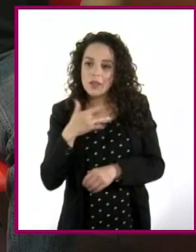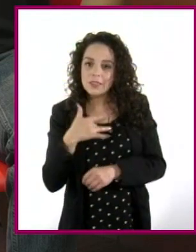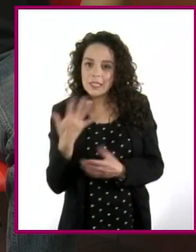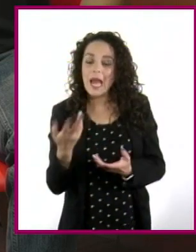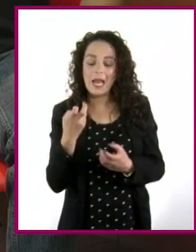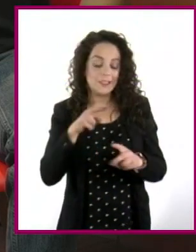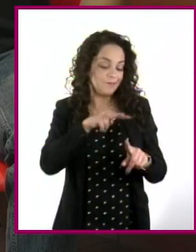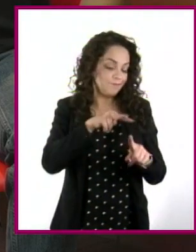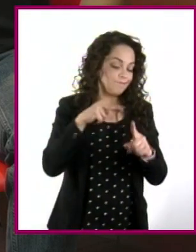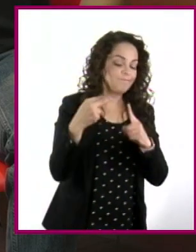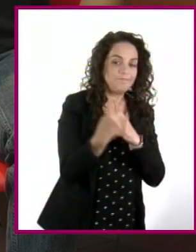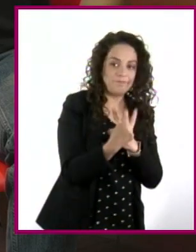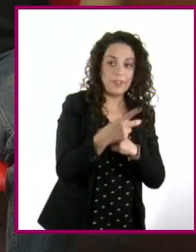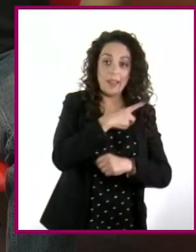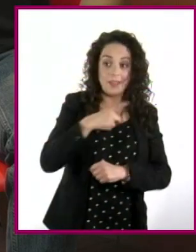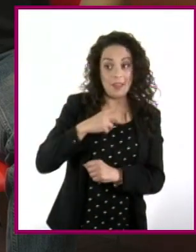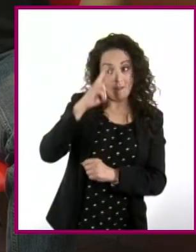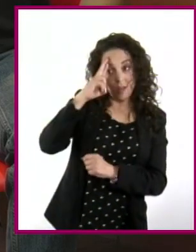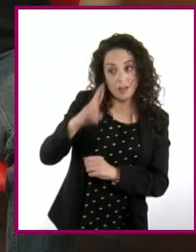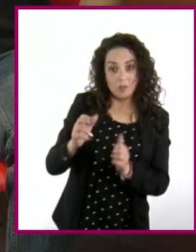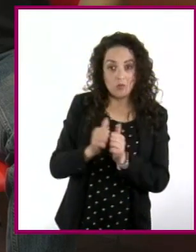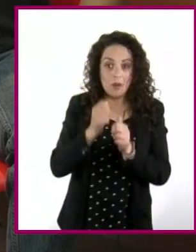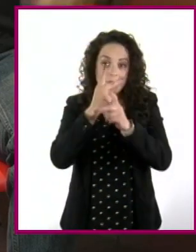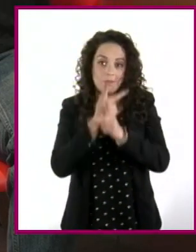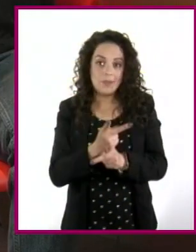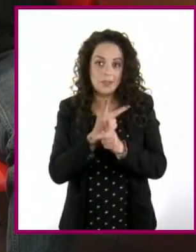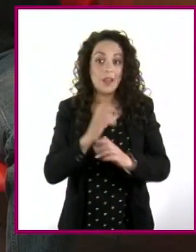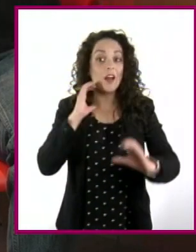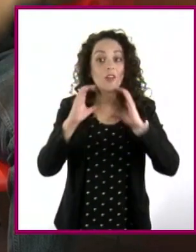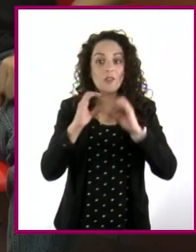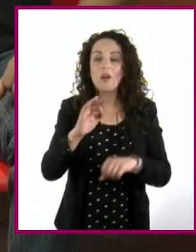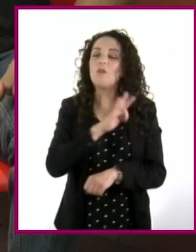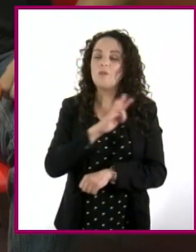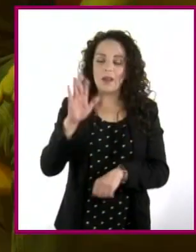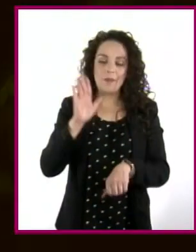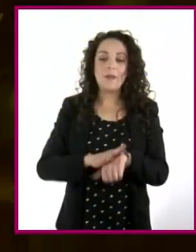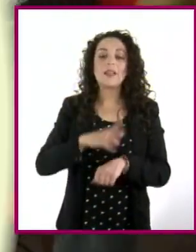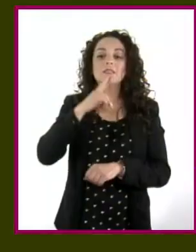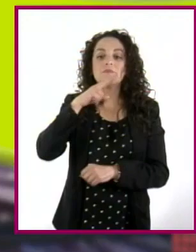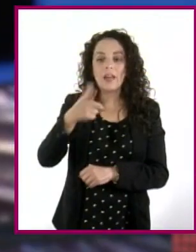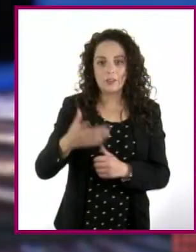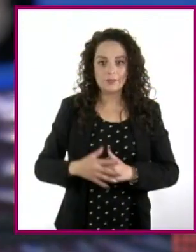tolerancia a la otra persona, la comunicación será mucho más fluida y enriquecedora.